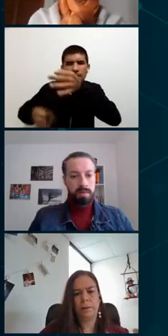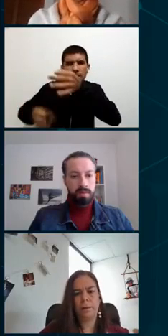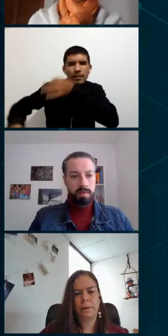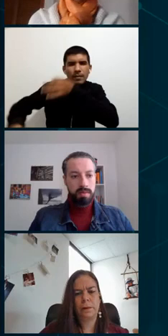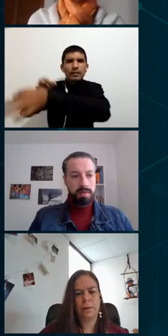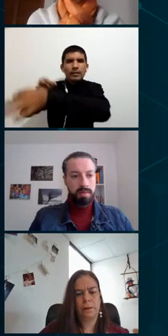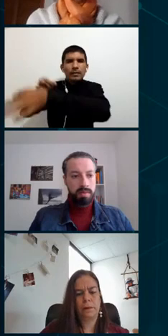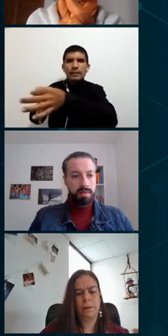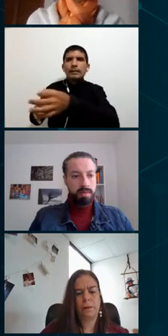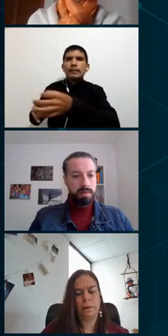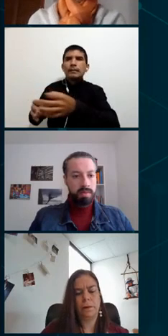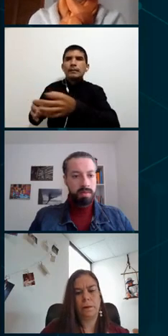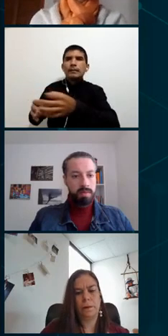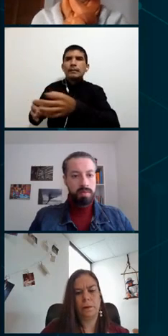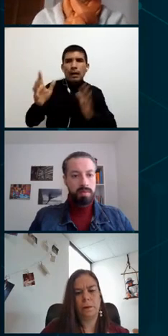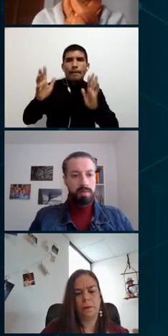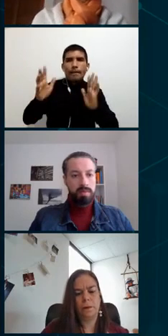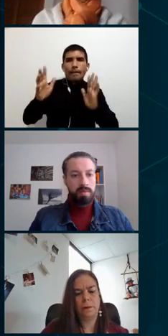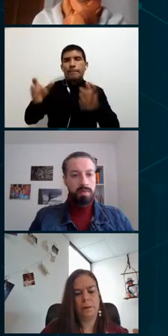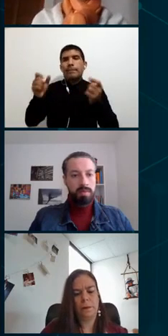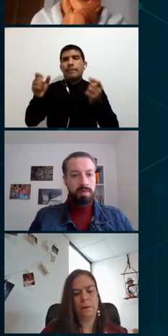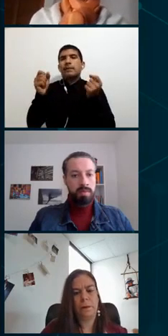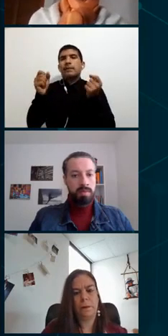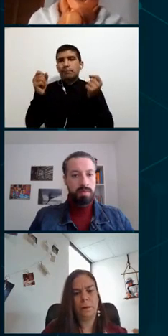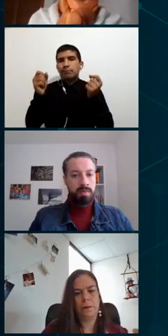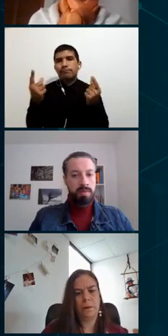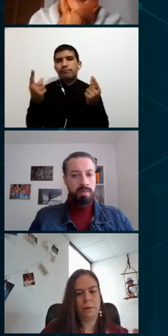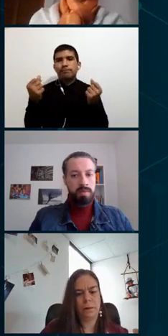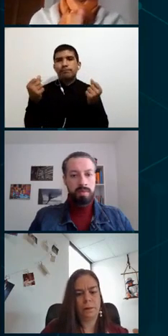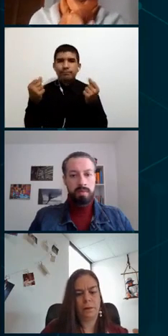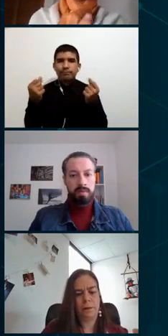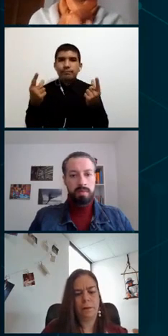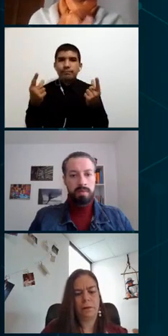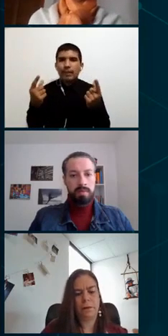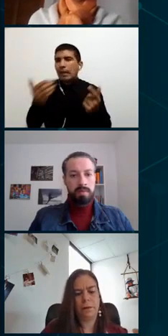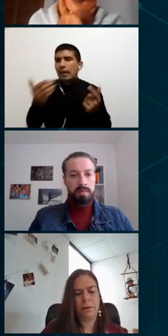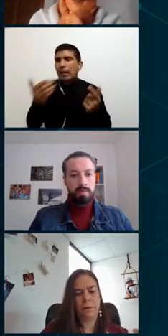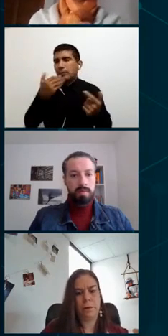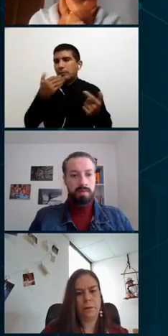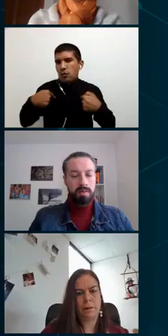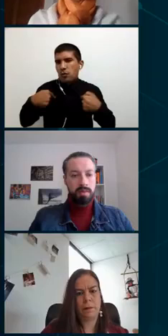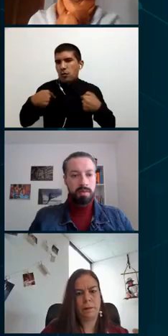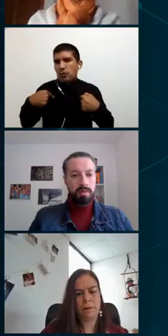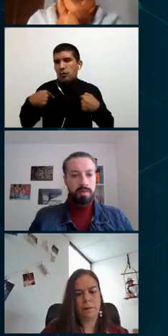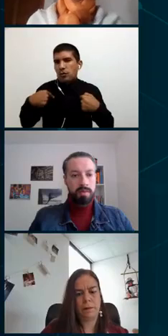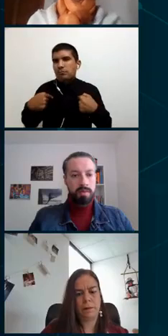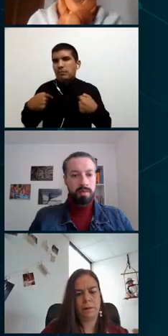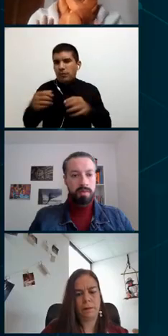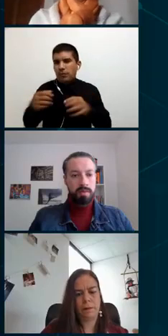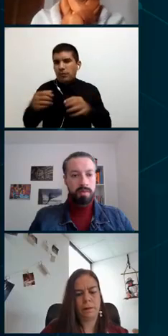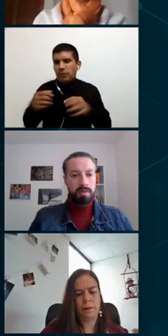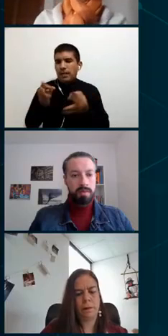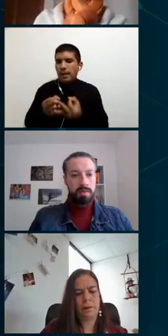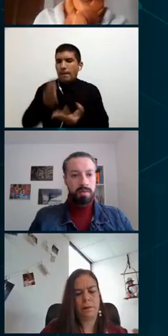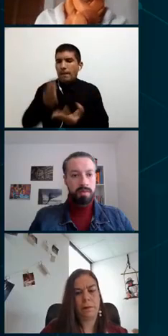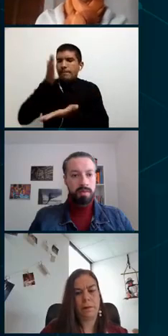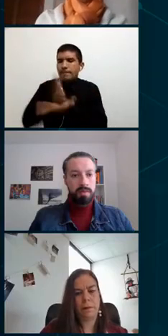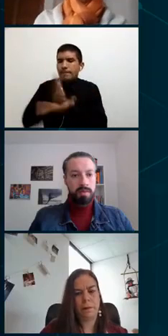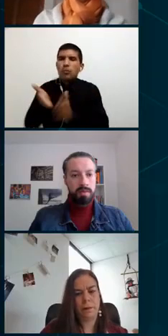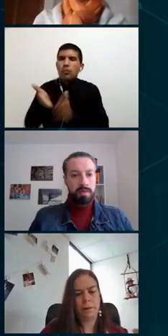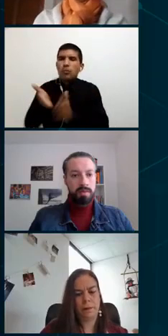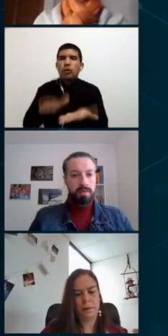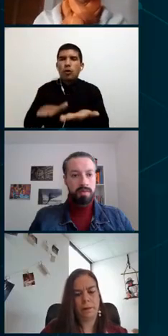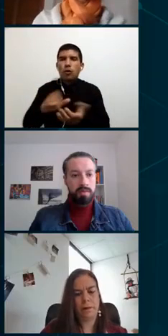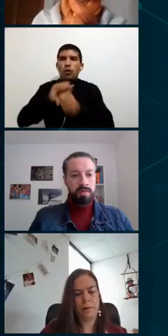como el que yo les acabé de compartir que viví, pueden empatizar más fácil. Otros dirán, no, me parece que la gente